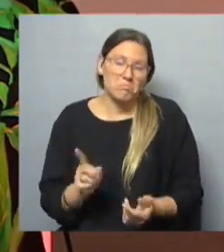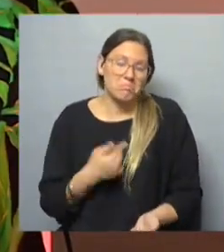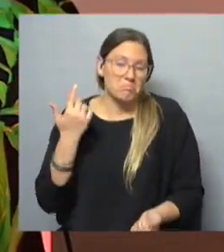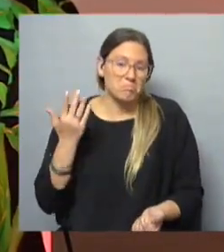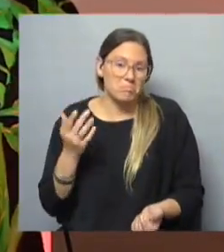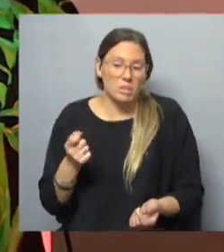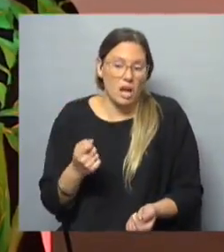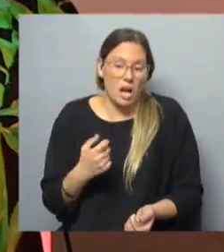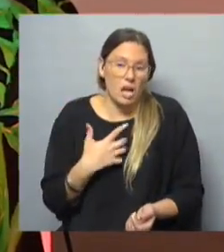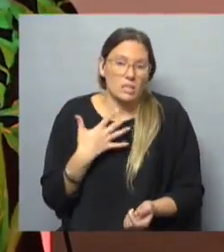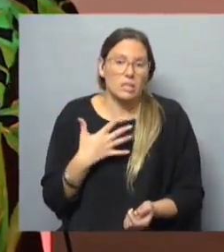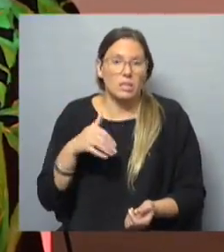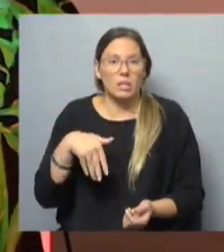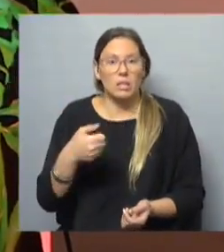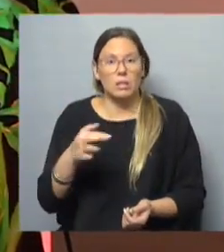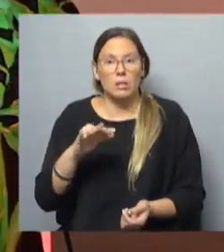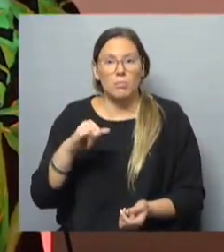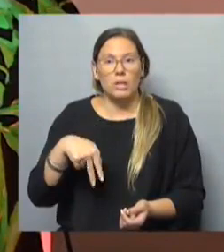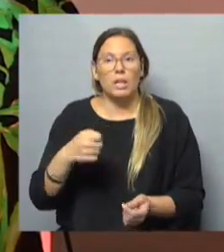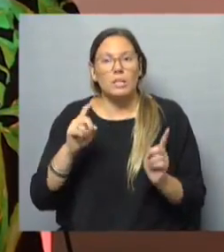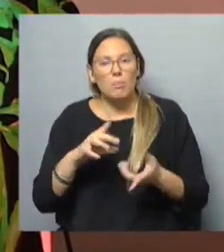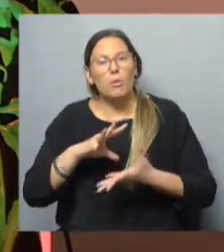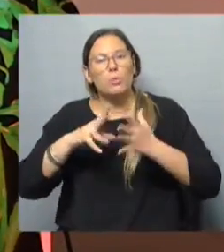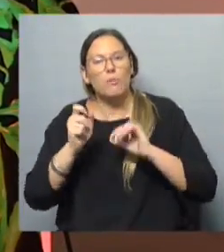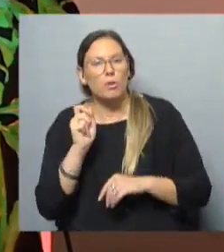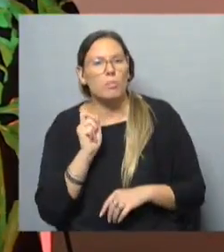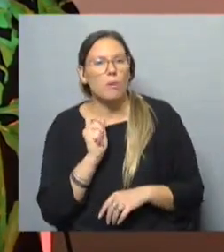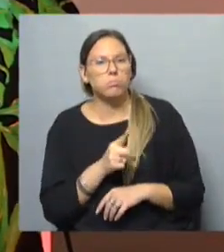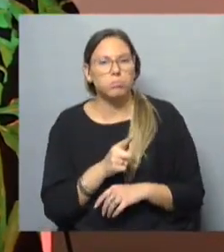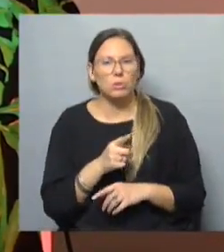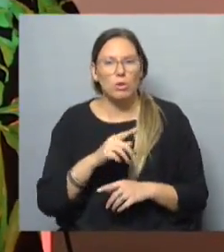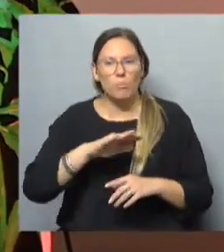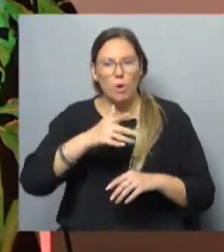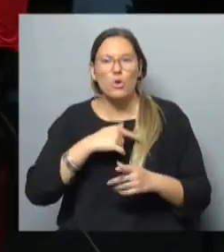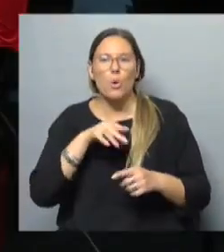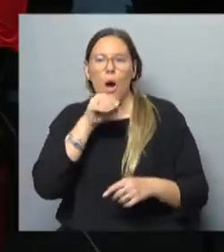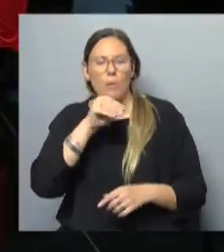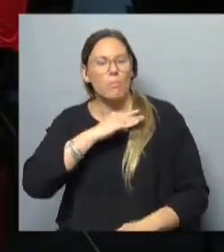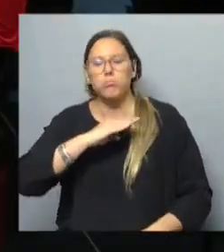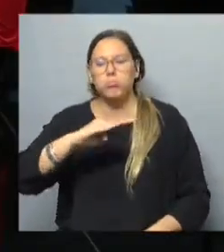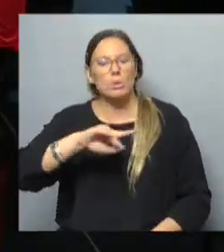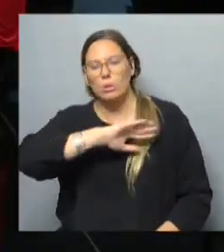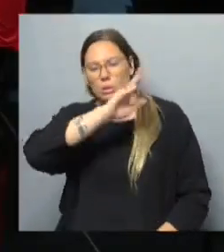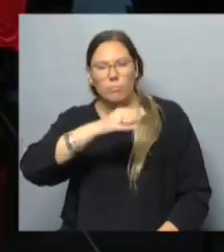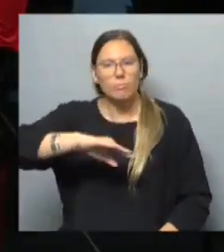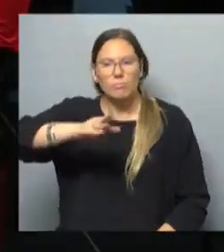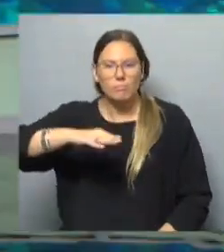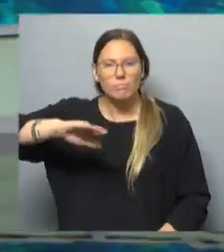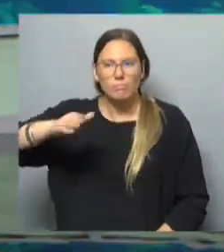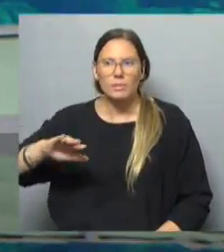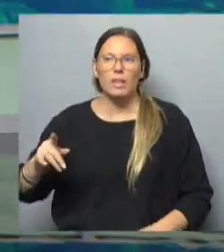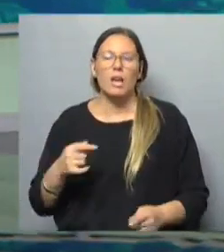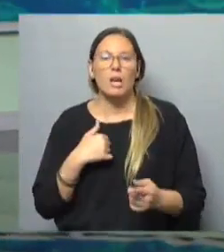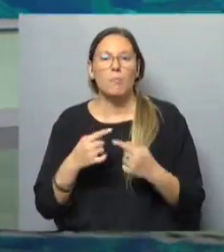Eso, sí. Y Mariana también tiene como un canto, ¿viste? Sí, es como que somos cantín. Onduladas, ¿no? No es como tan... Divino, como vamos a tener que